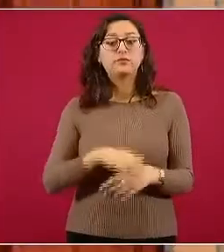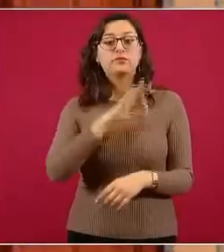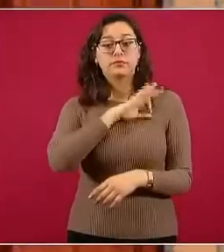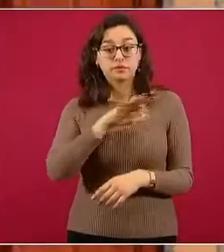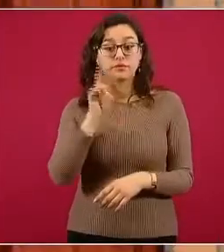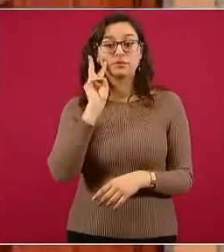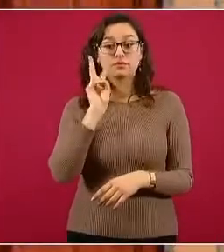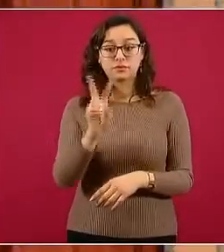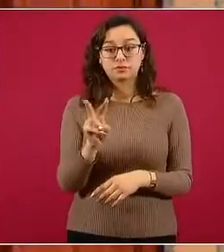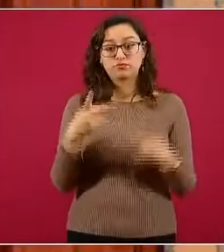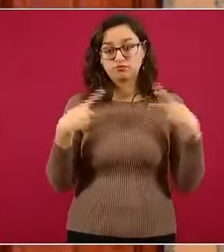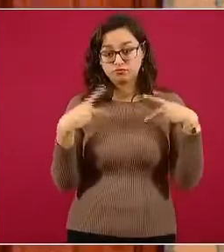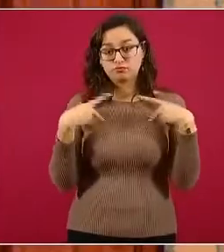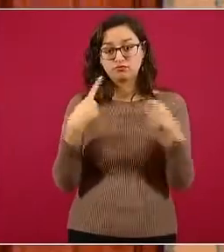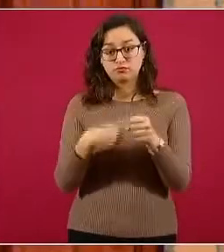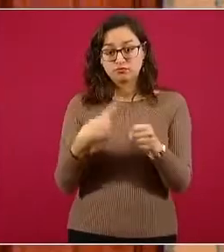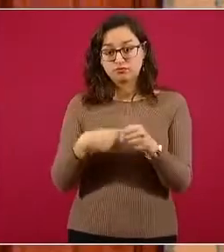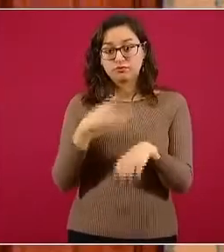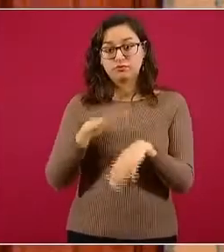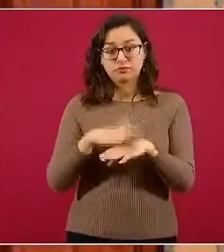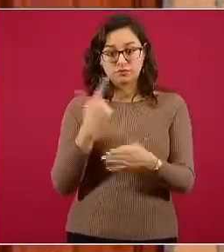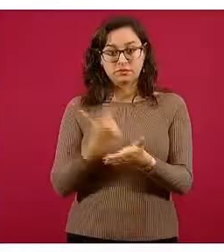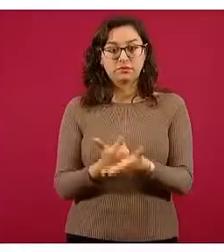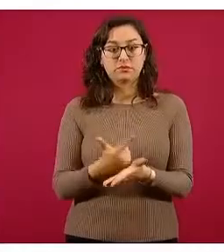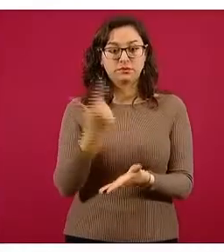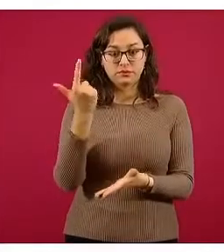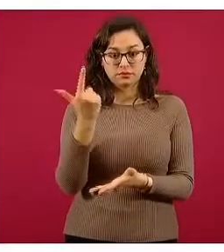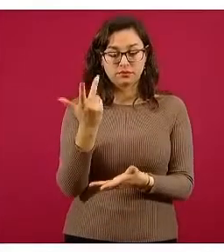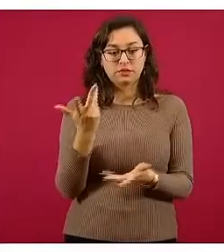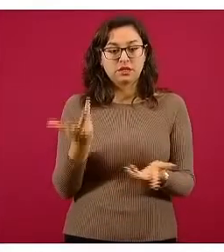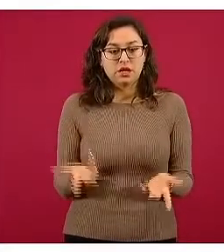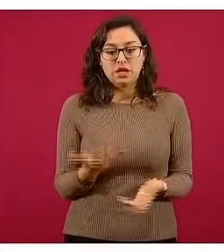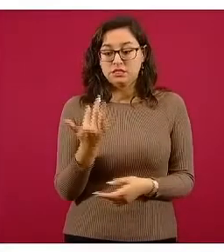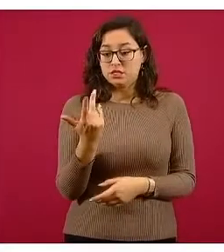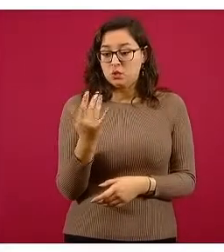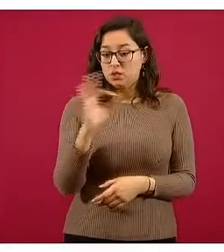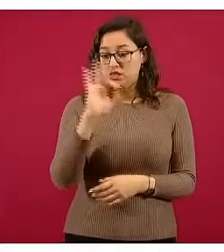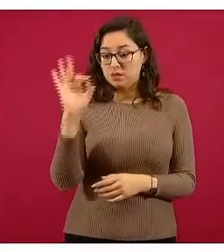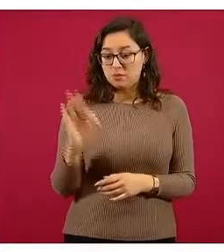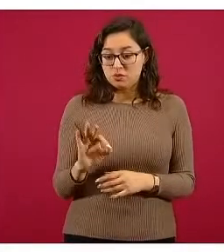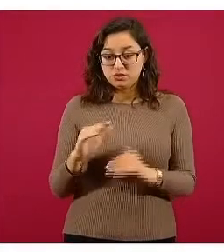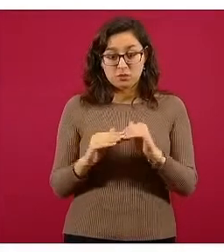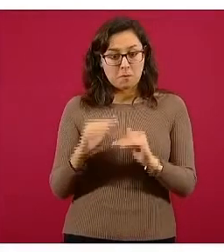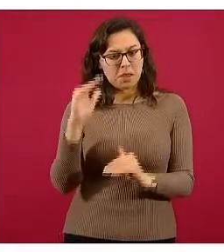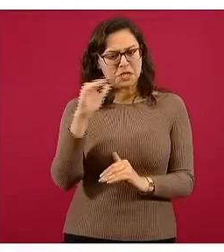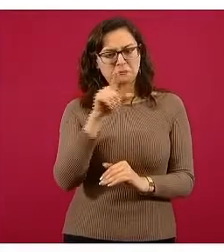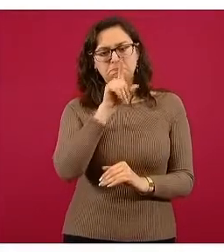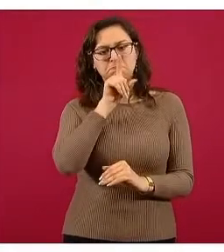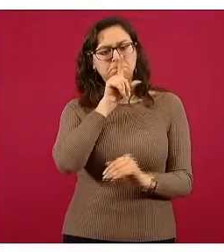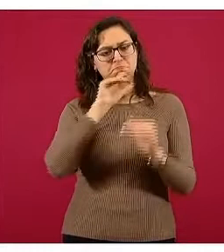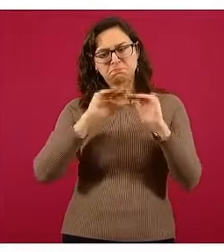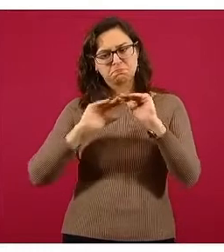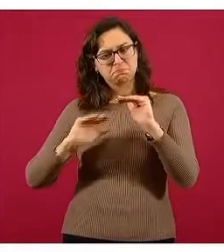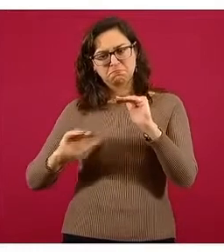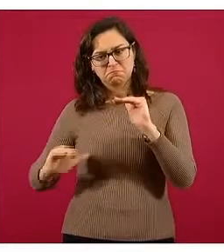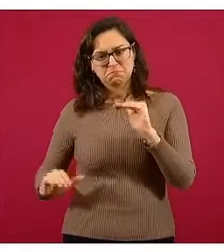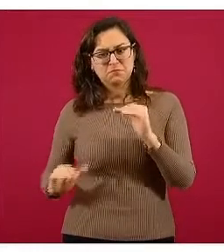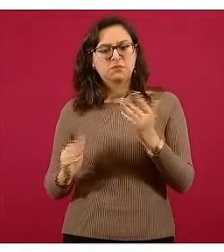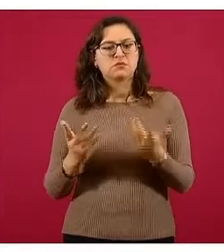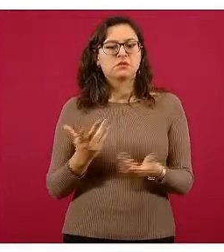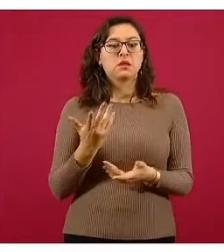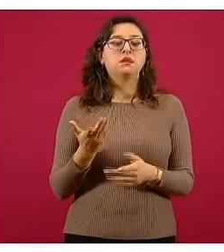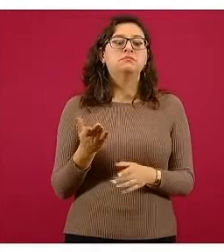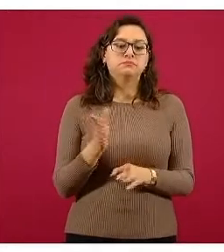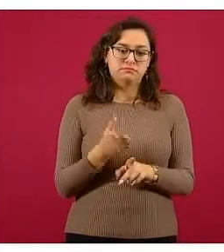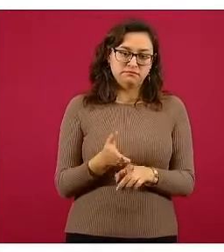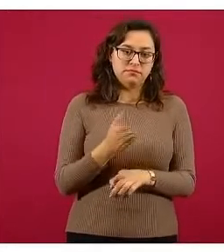críticos y aquí son sin menos las entidades federativas que hubieran superado el 50%. Tenemos con un 55 a Zacatecas,